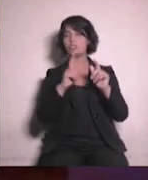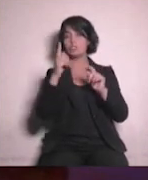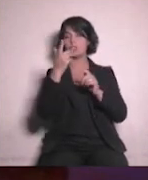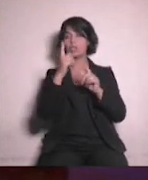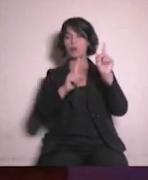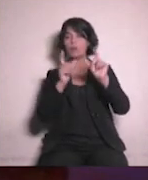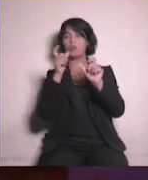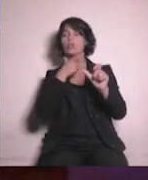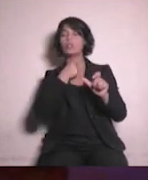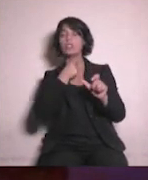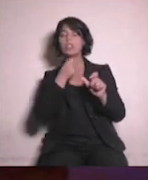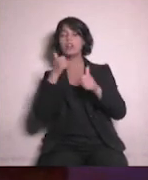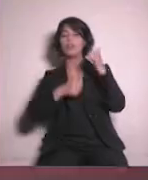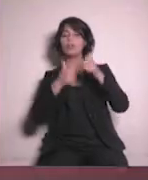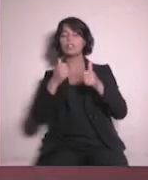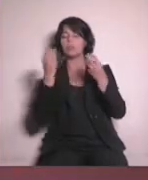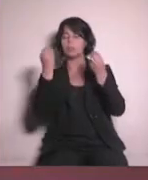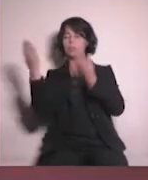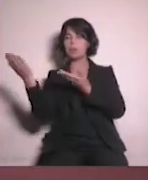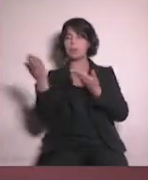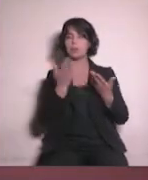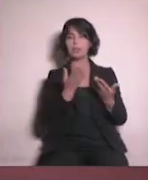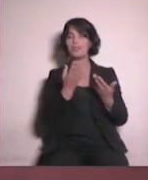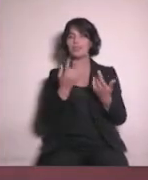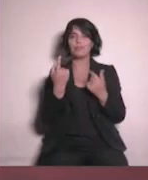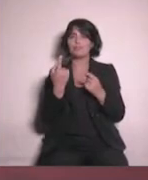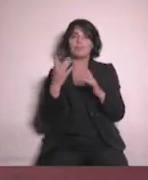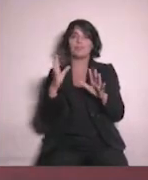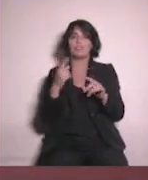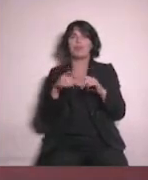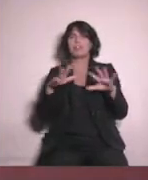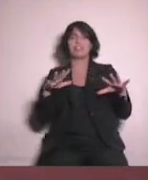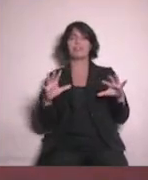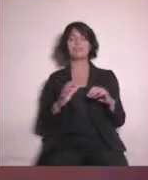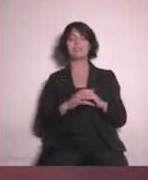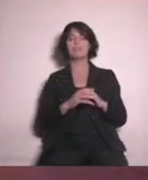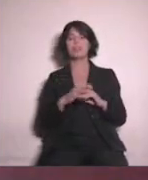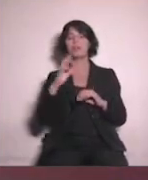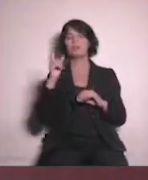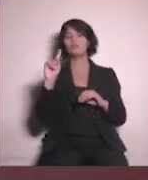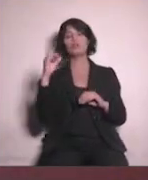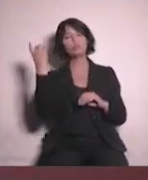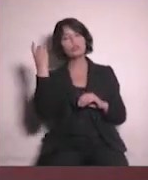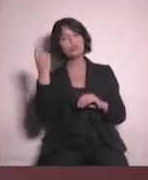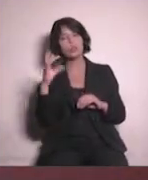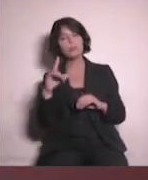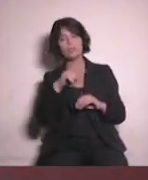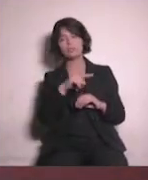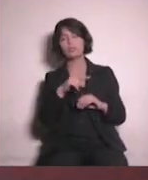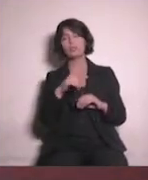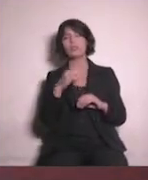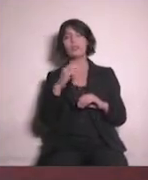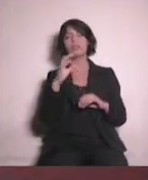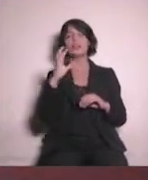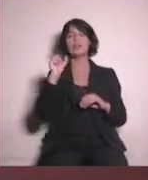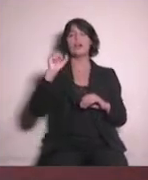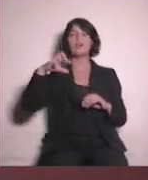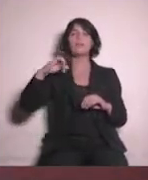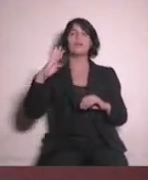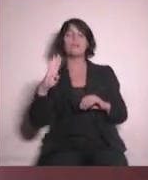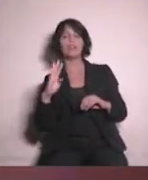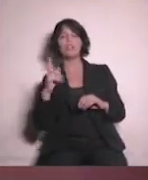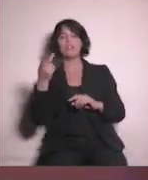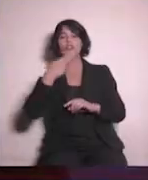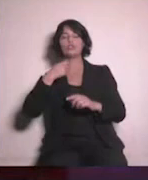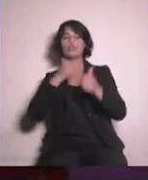competir, encantado, bienvenido, cualquiera sea. Y no solo eso, en el ABB nosotros competimos